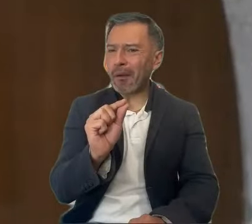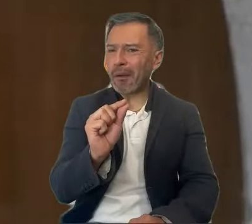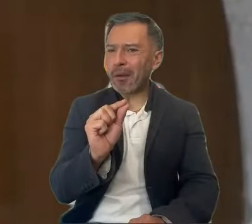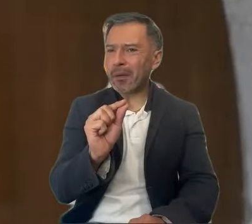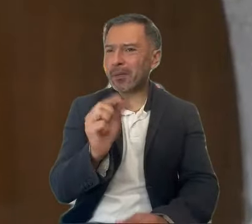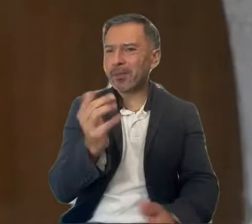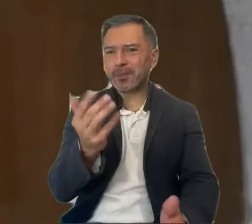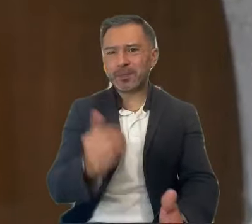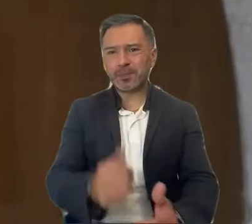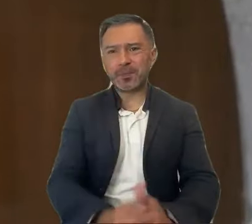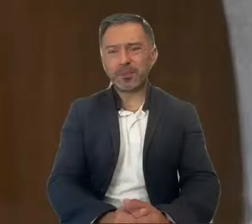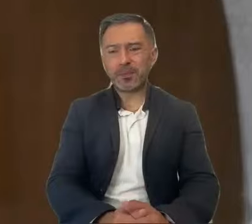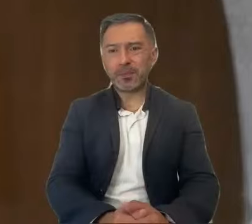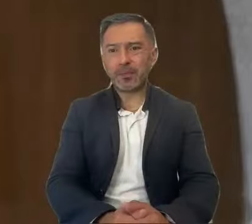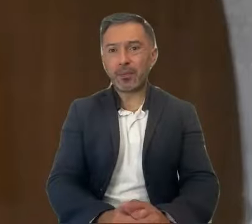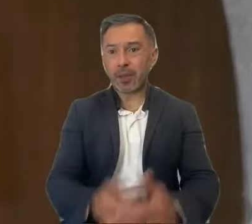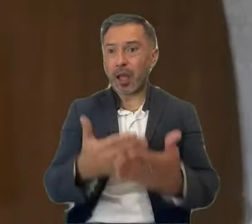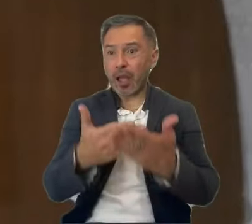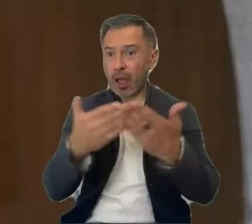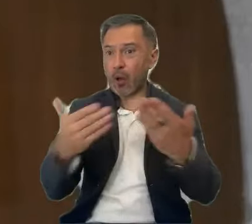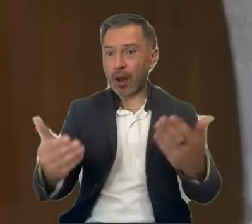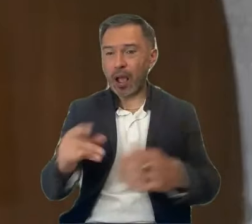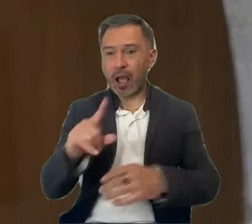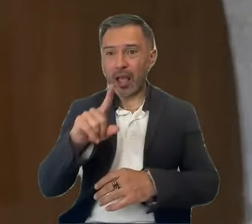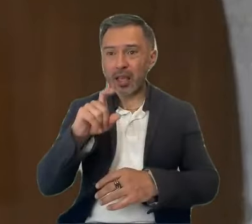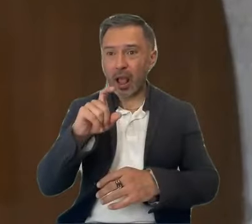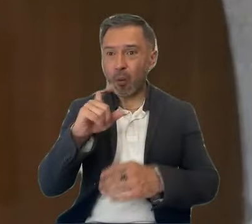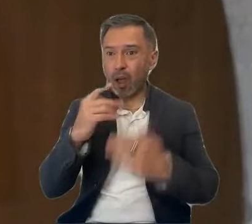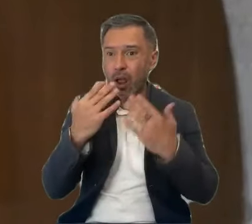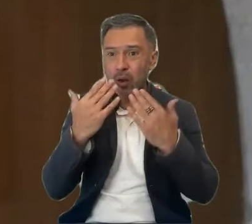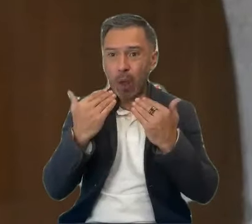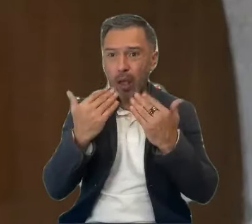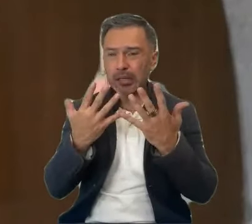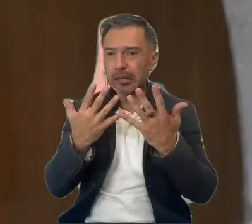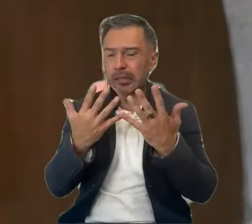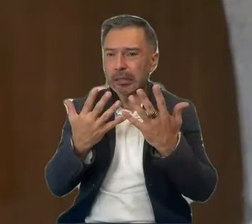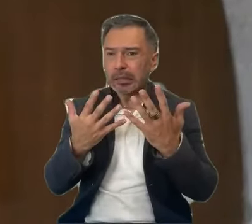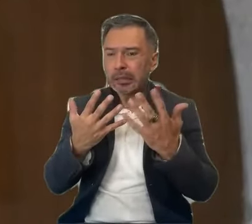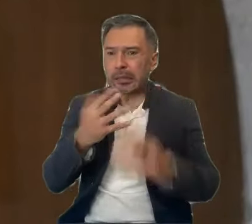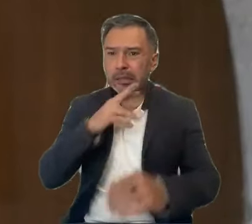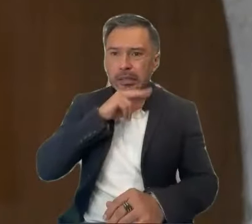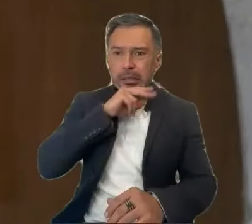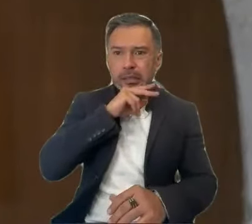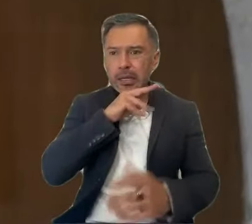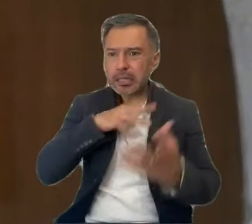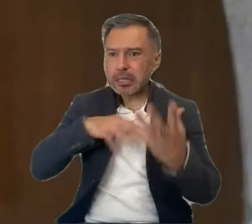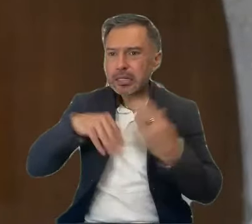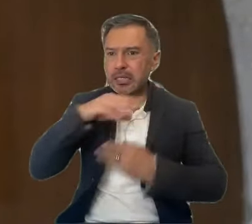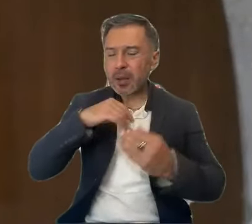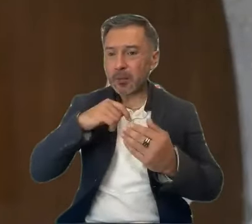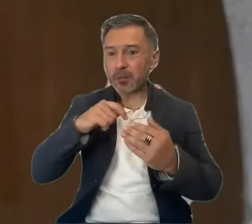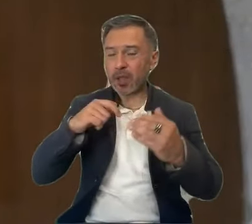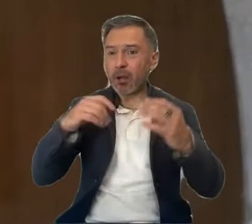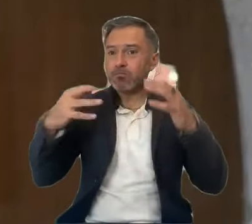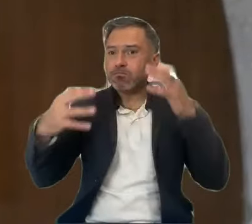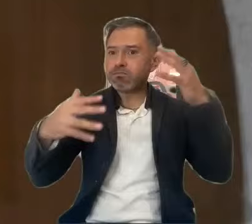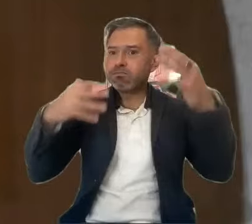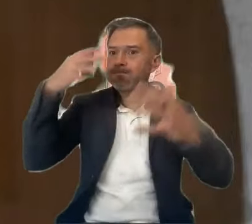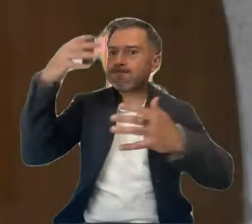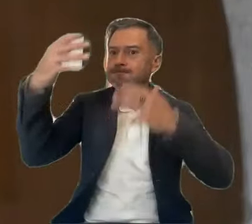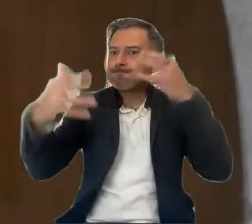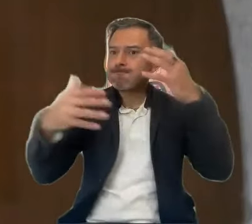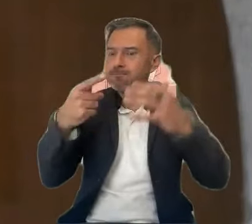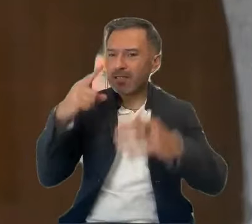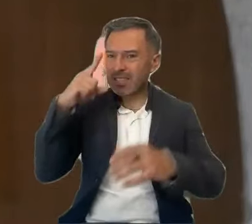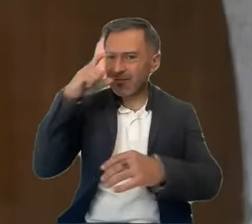en esta crisis hídrica, hoy, en esta crisis ambiental, la Cámara queda en